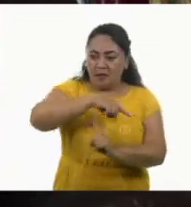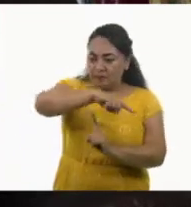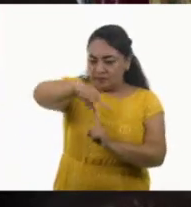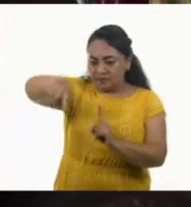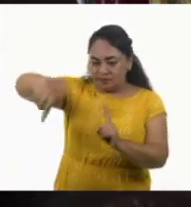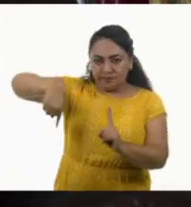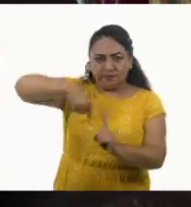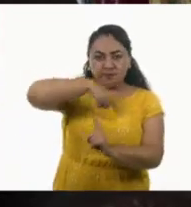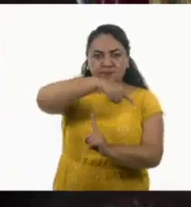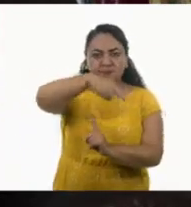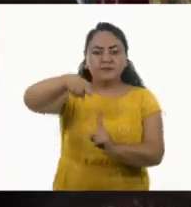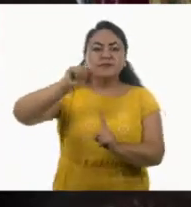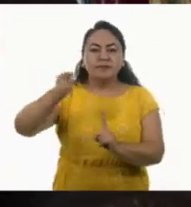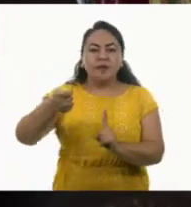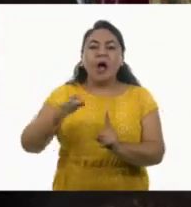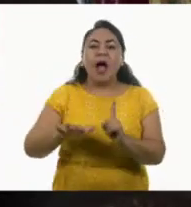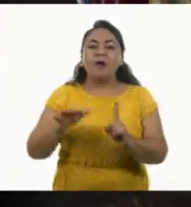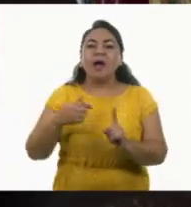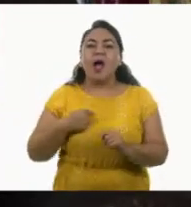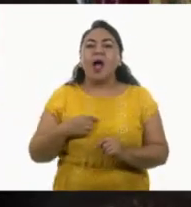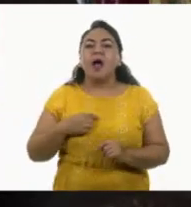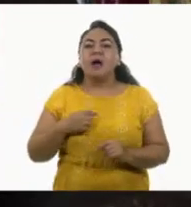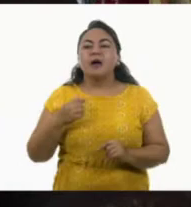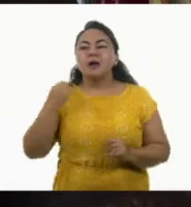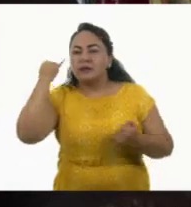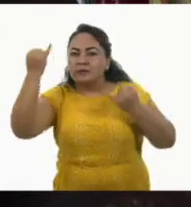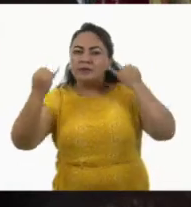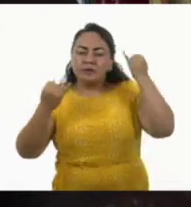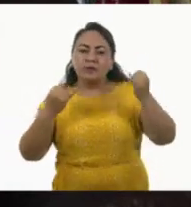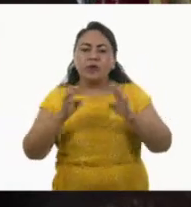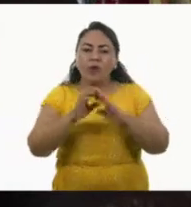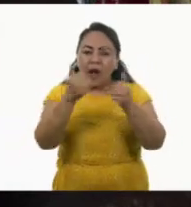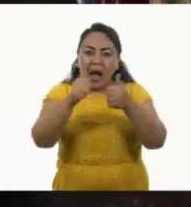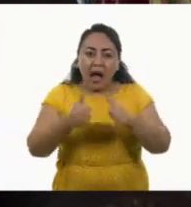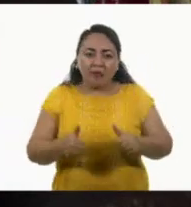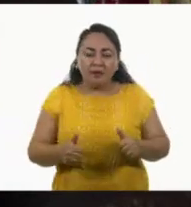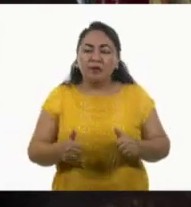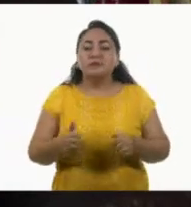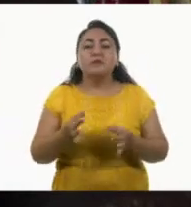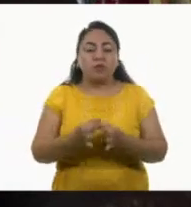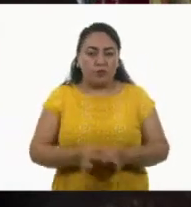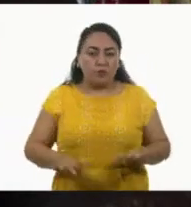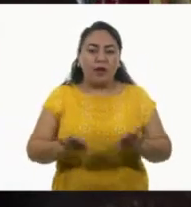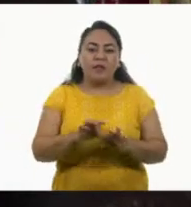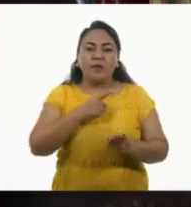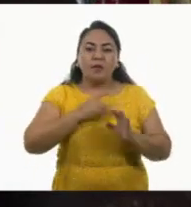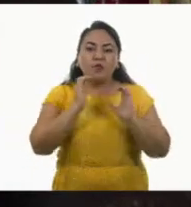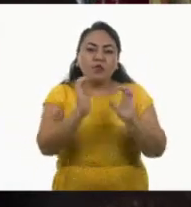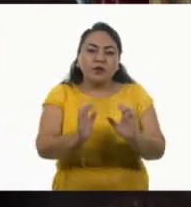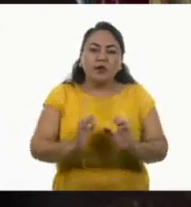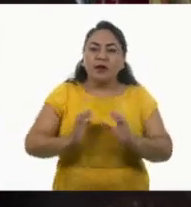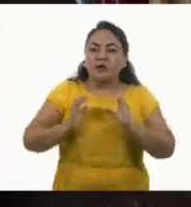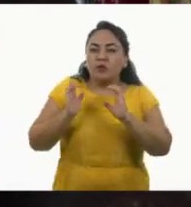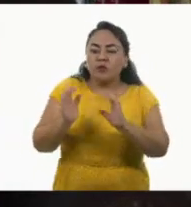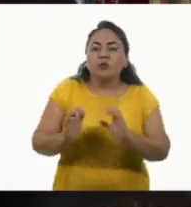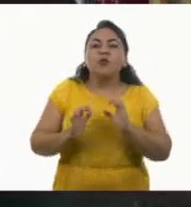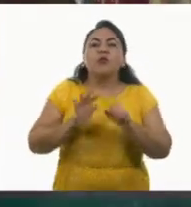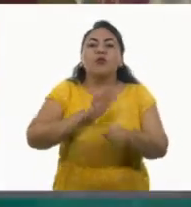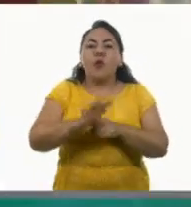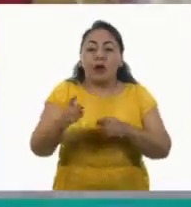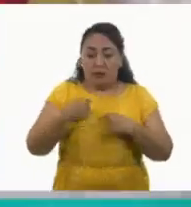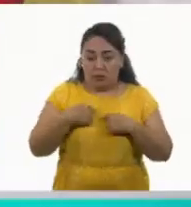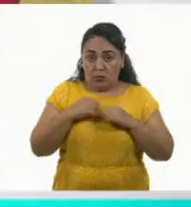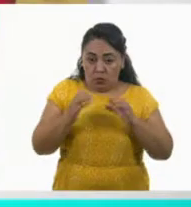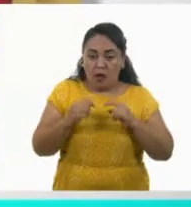que son los pretextos para producir arte, son importantes y debemos de cuidar. Y entre ellos están los